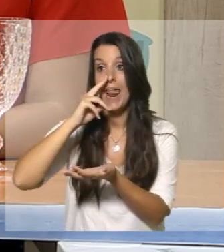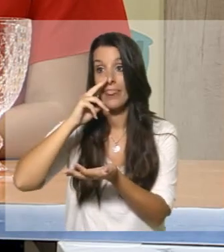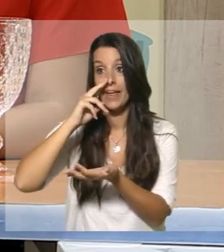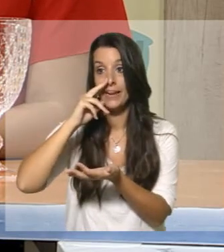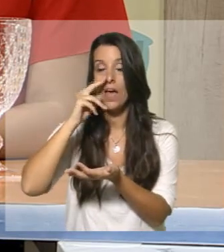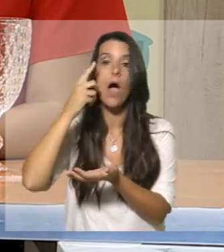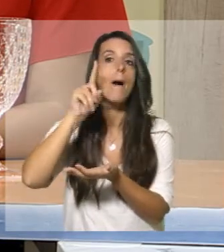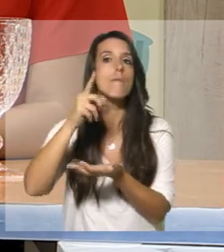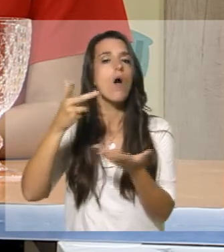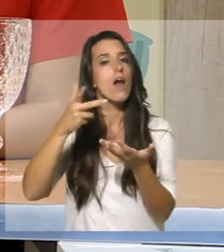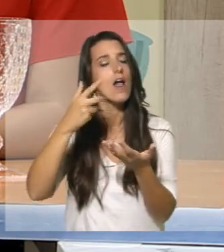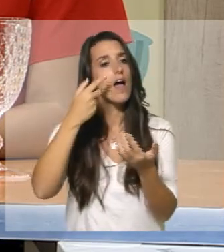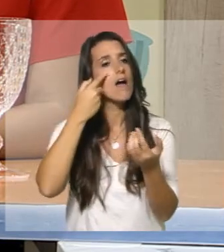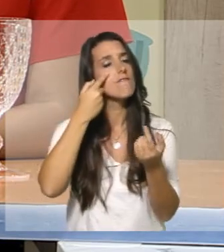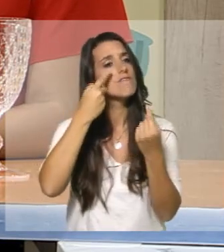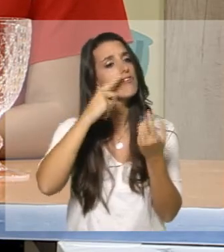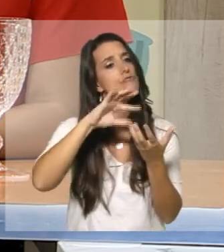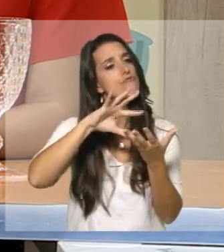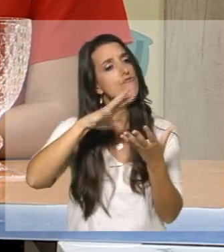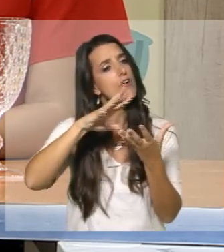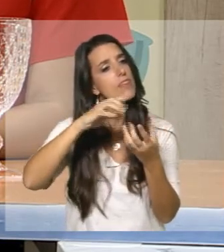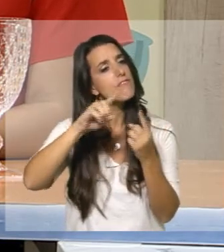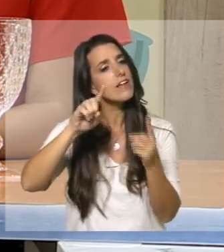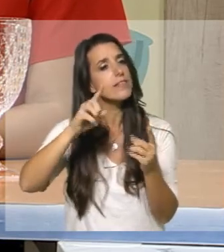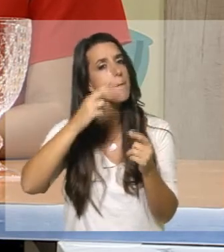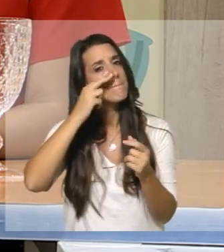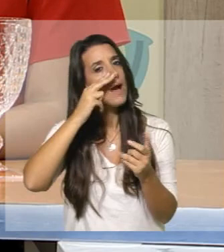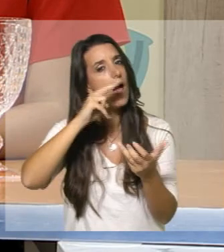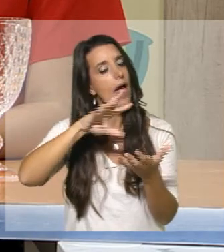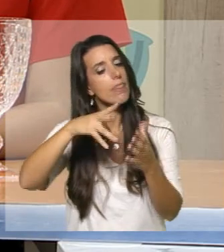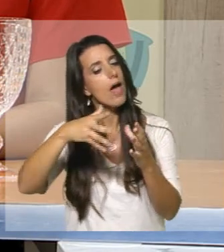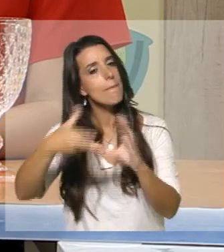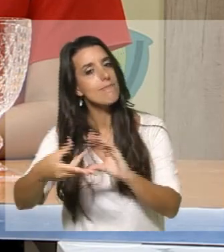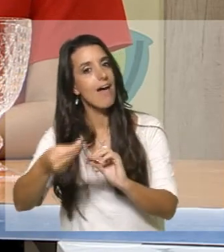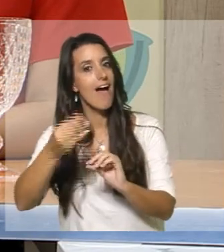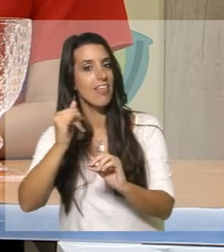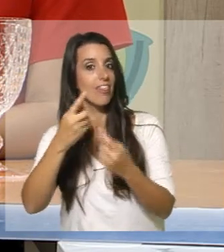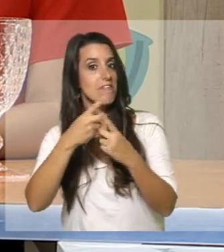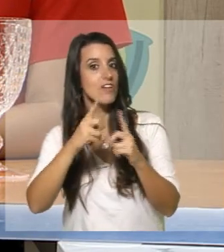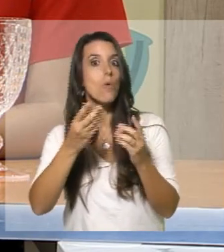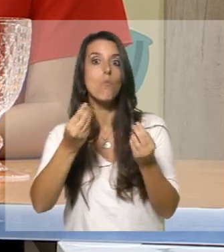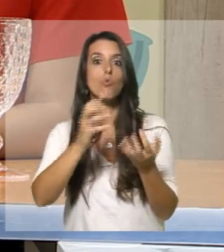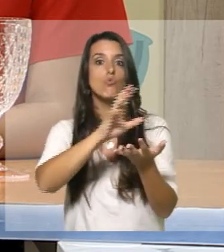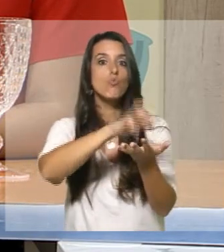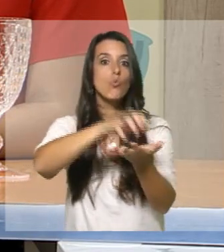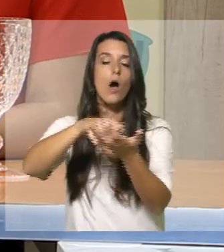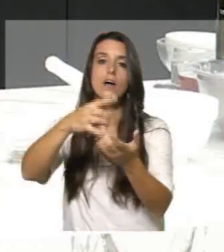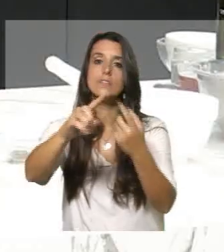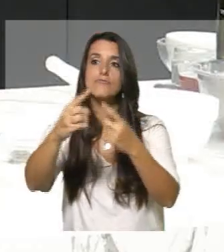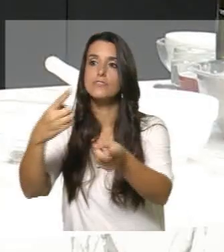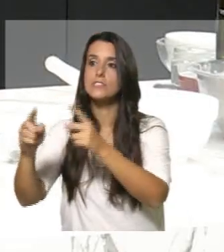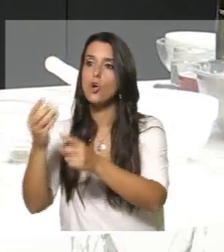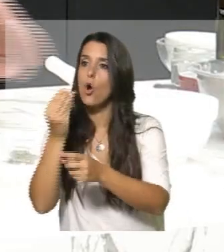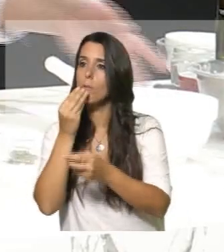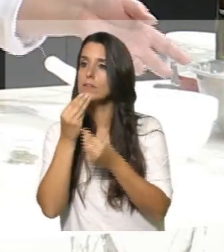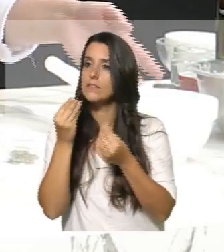vos encontrás como diferentes formas de pan, efectivo del pan. Hay lugares hay una gran cantidad de lugares, ¿no? Digo, se adoptó